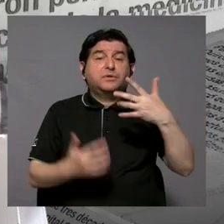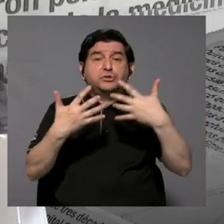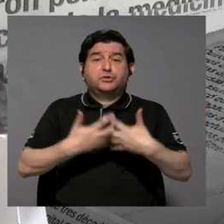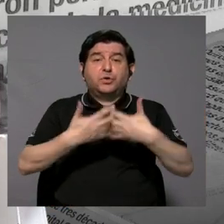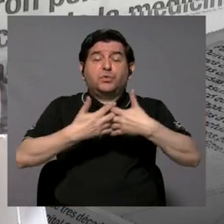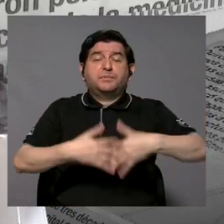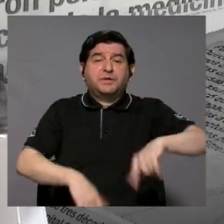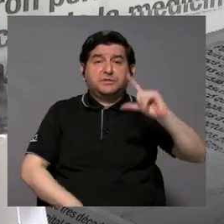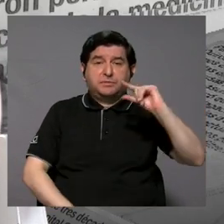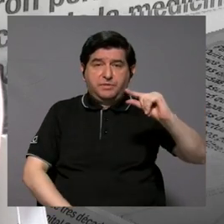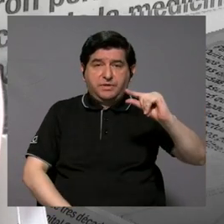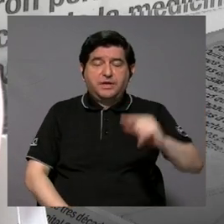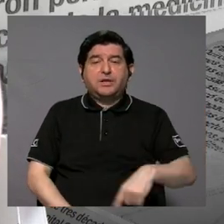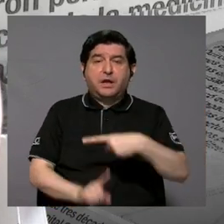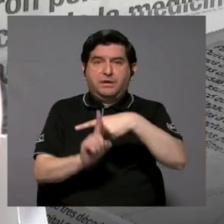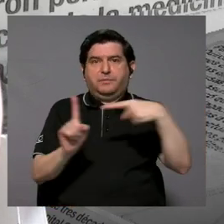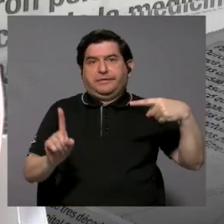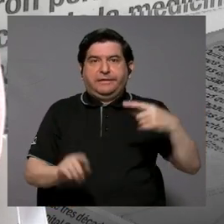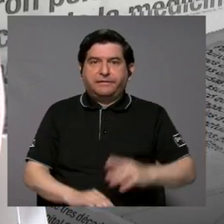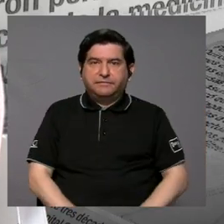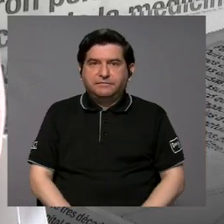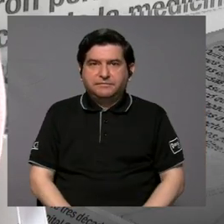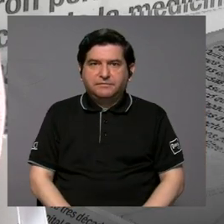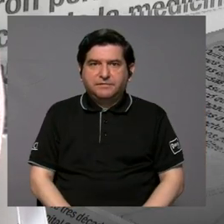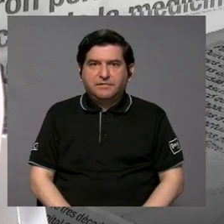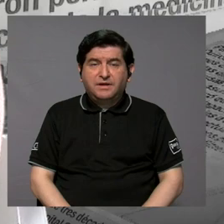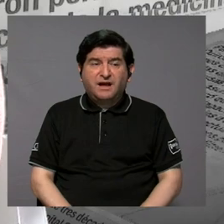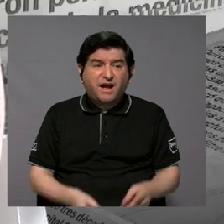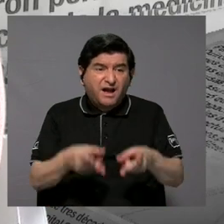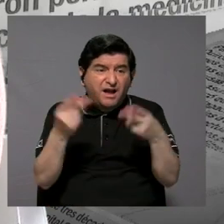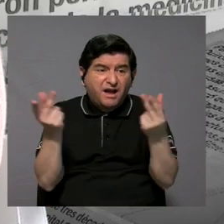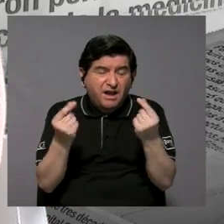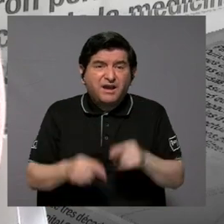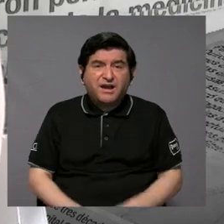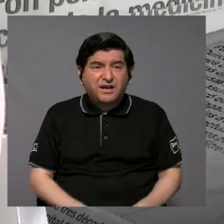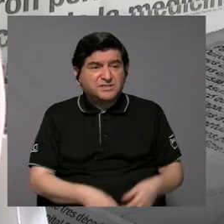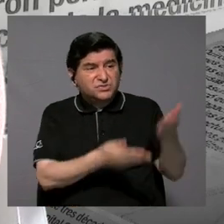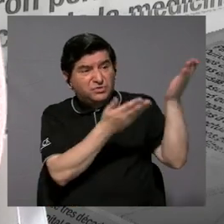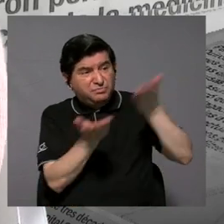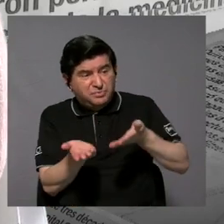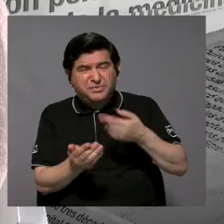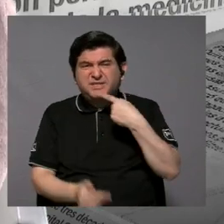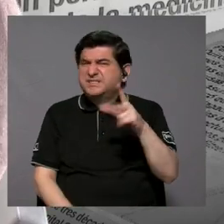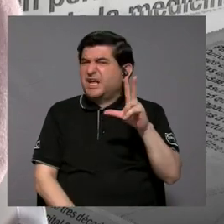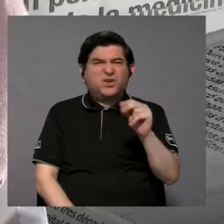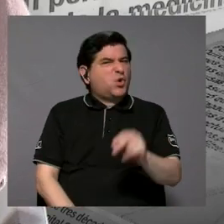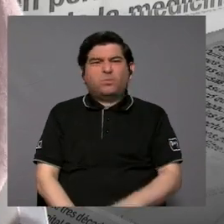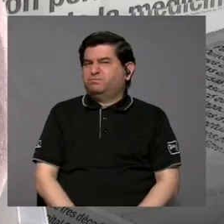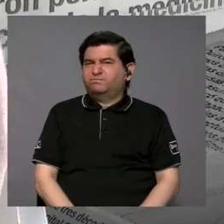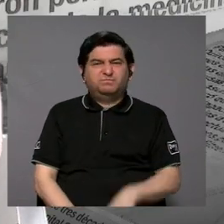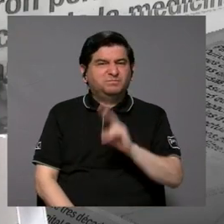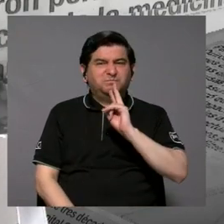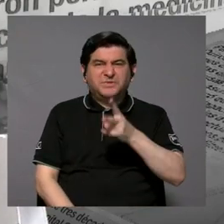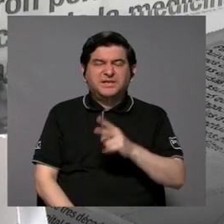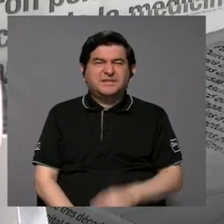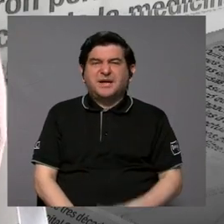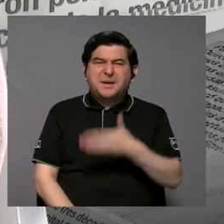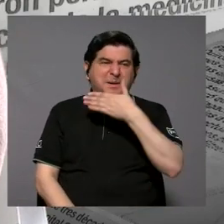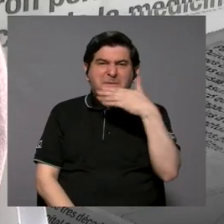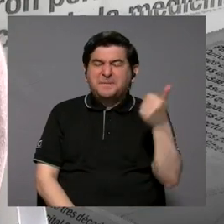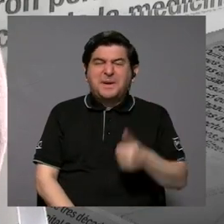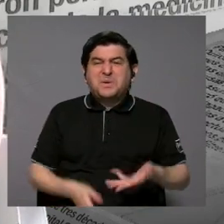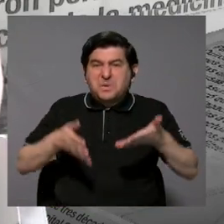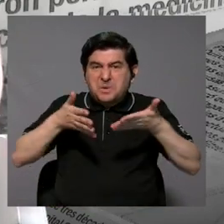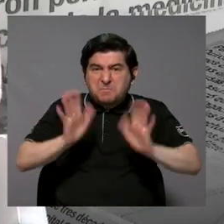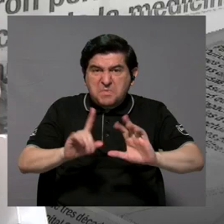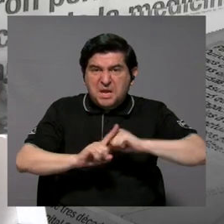empresa es pequeñita o medianita y no, el costo que le va a significar traer esto, posiblemente va a decir no, la verdad es que mejor de momento.